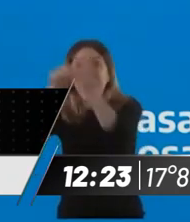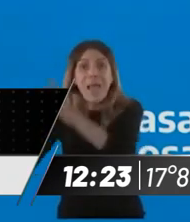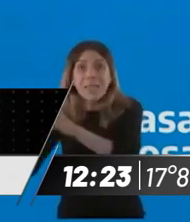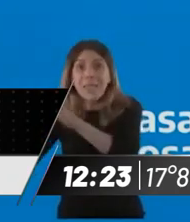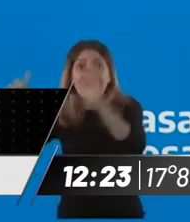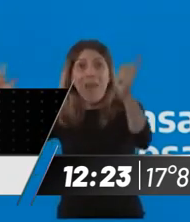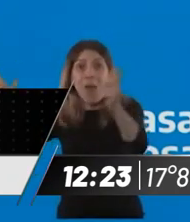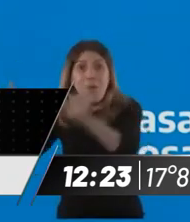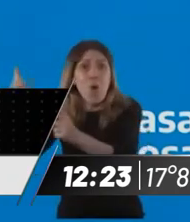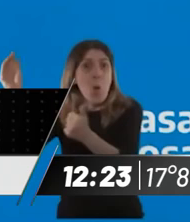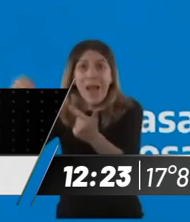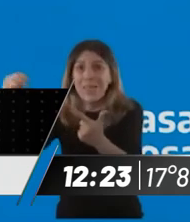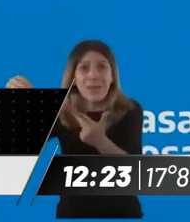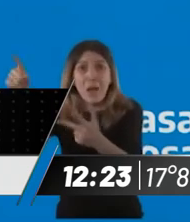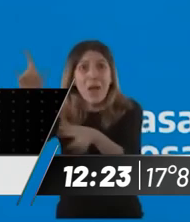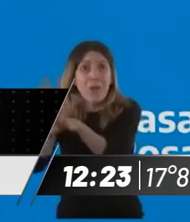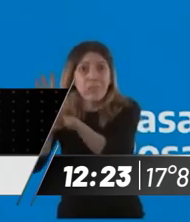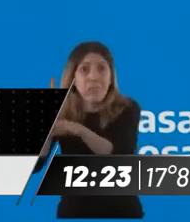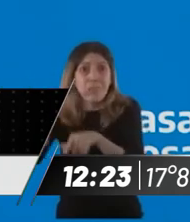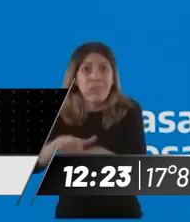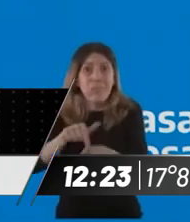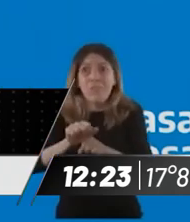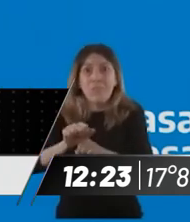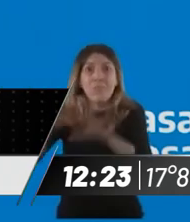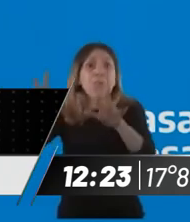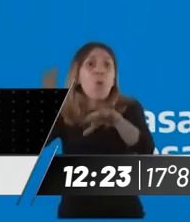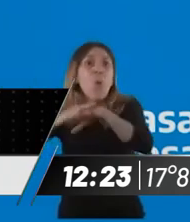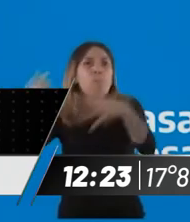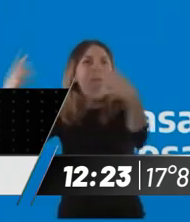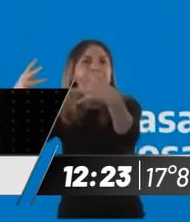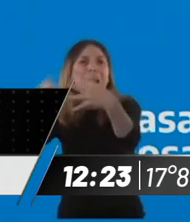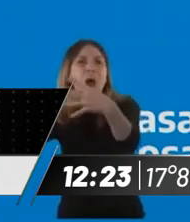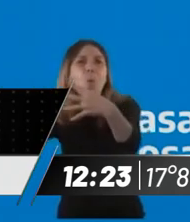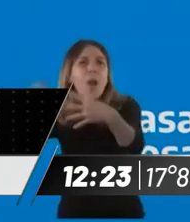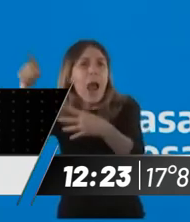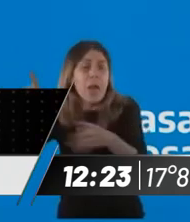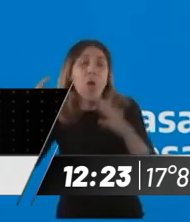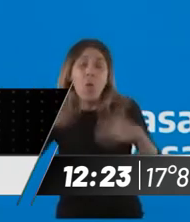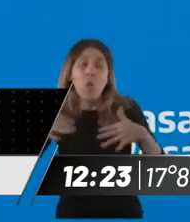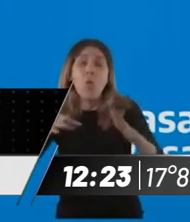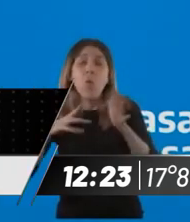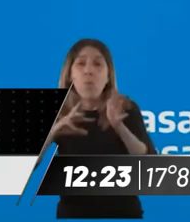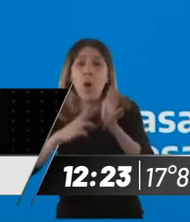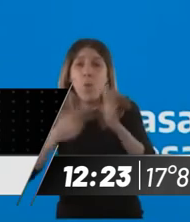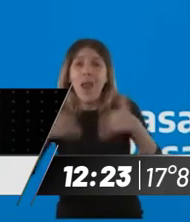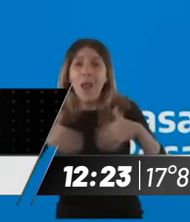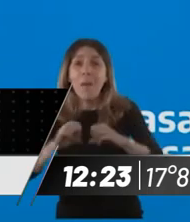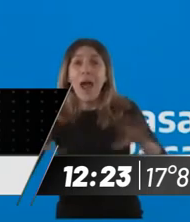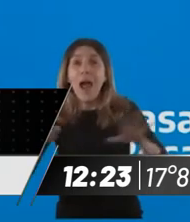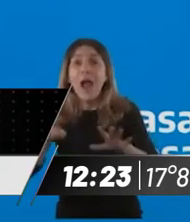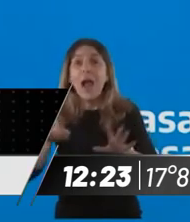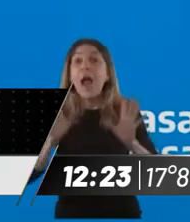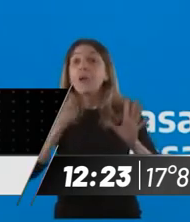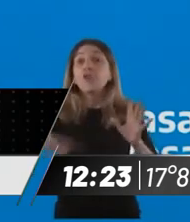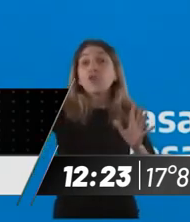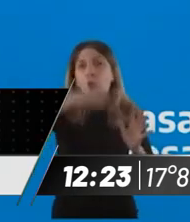precios exorbitantes a raíz de lo que está sucediendo en la guerra en Ucrania. Por lo tanto, es un tema sobre el cual entendemos que todos